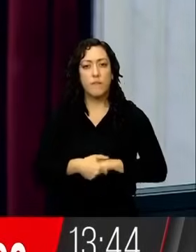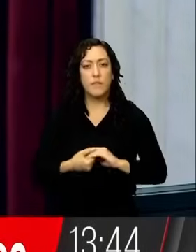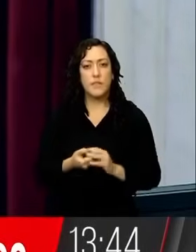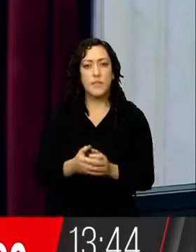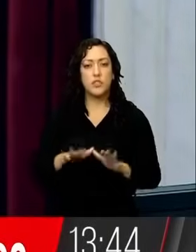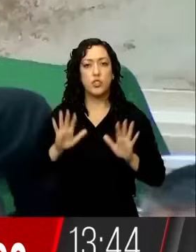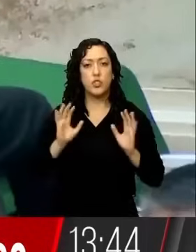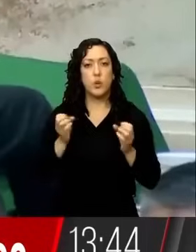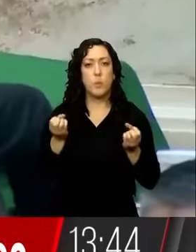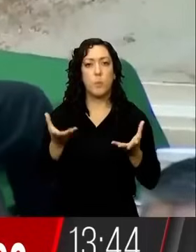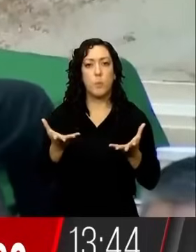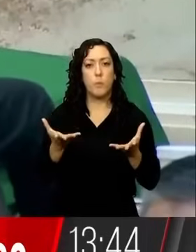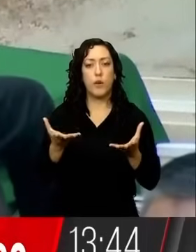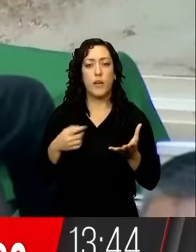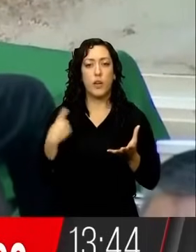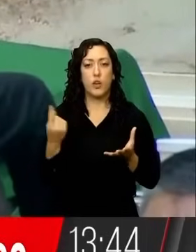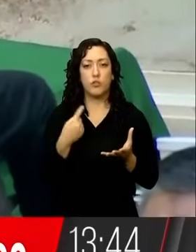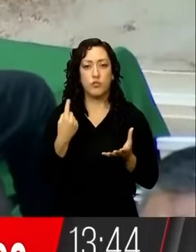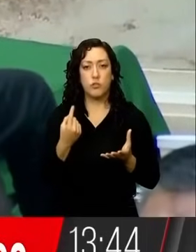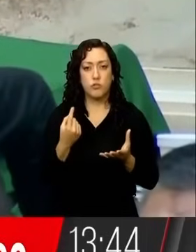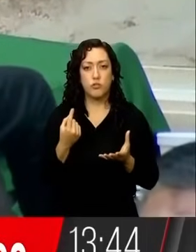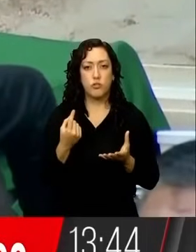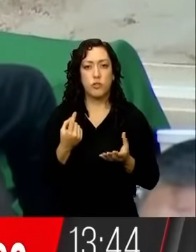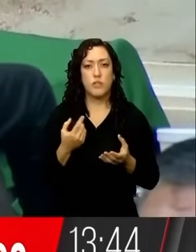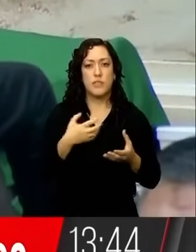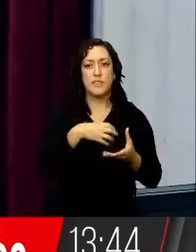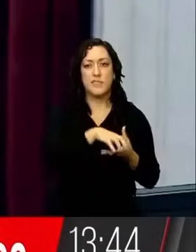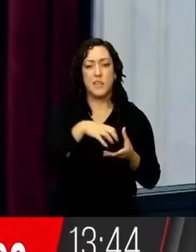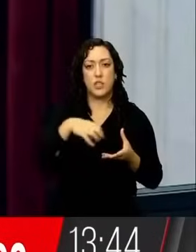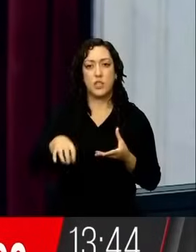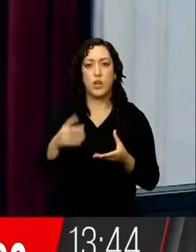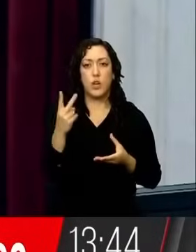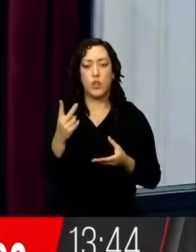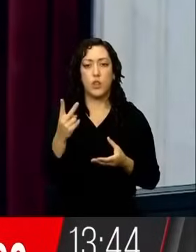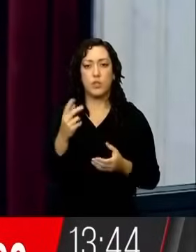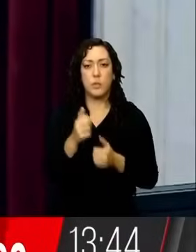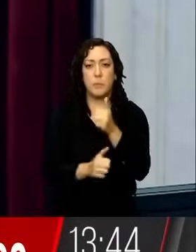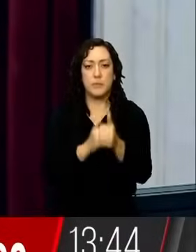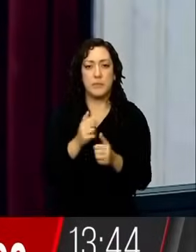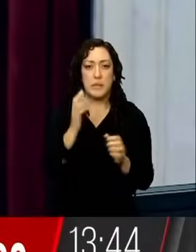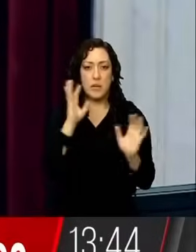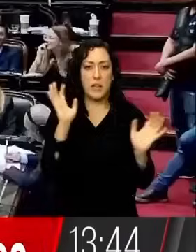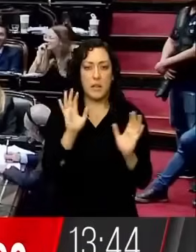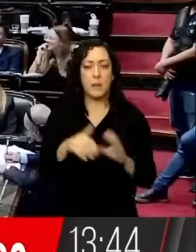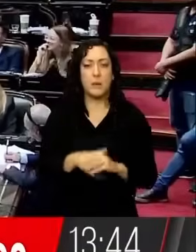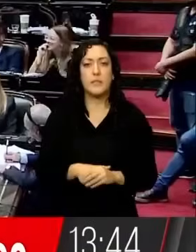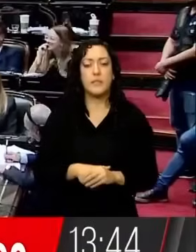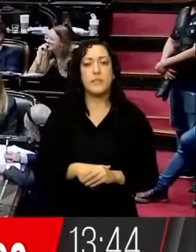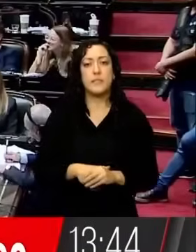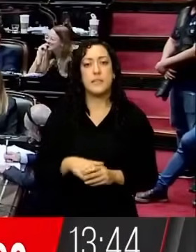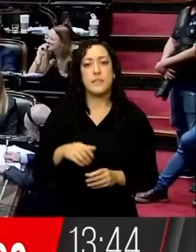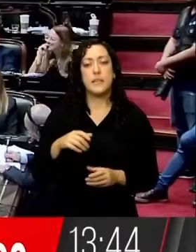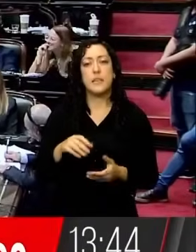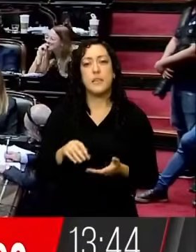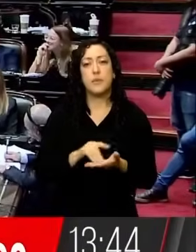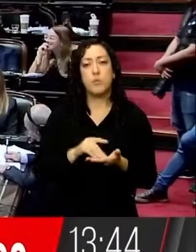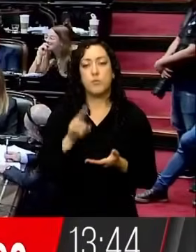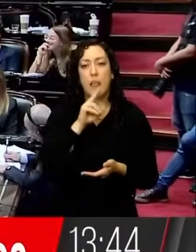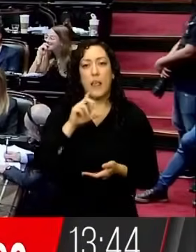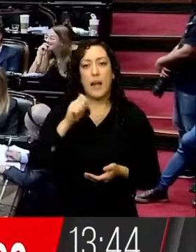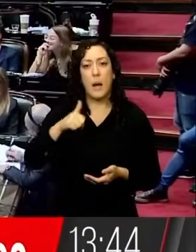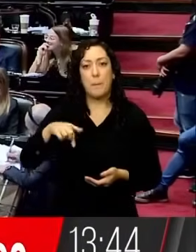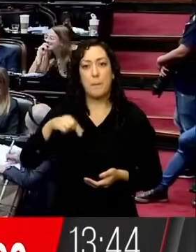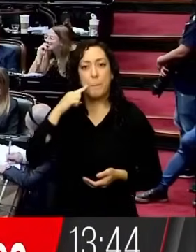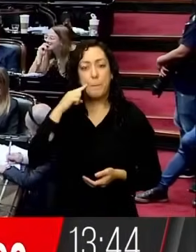Abstención porque no estamos con el lobby de ninguno de los dos sectores empresariales. Gracias. Gracias. Diputada Celia Campitelli.